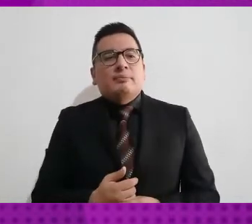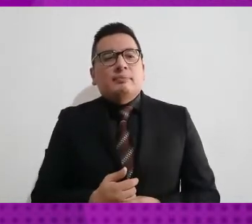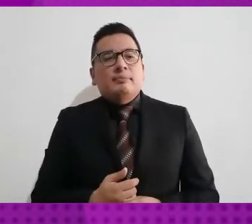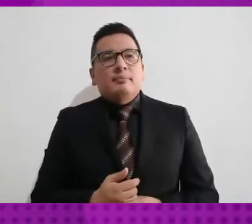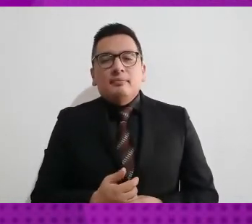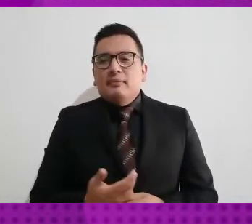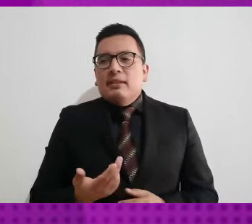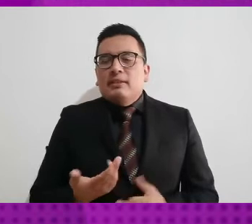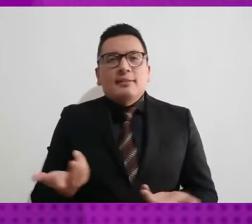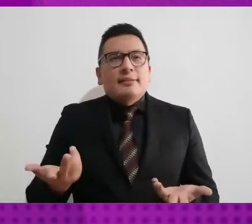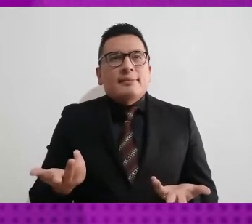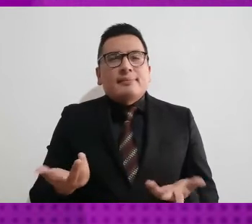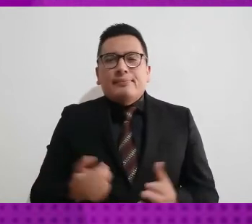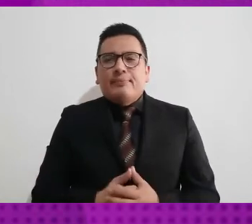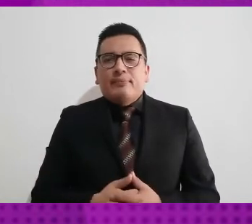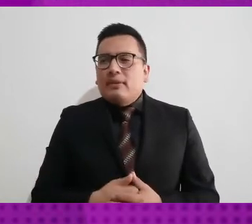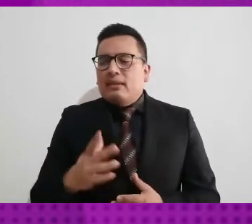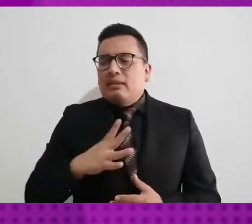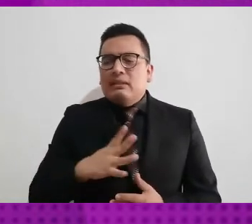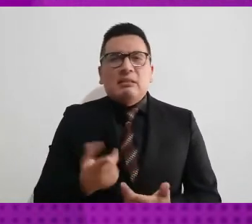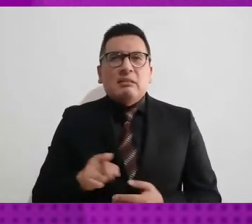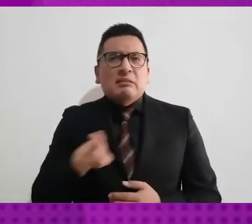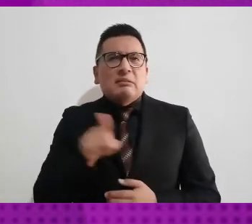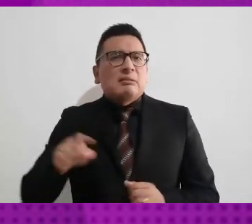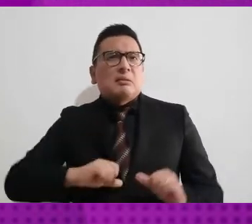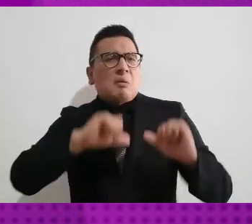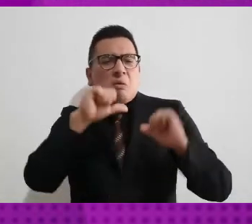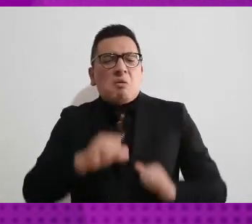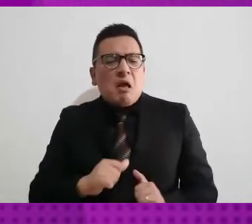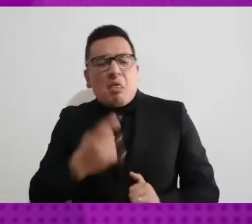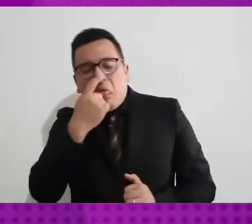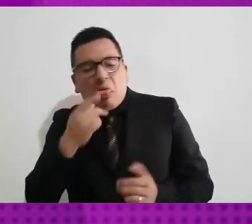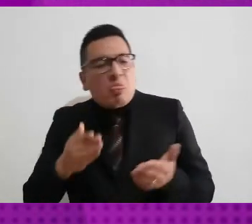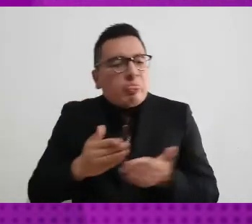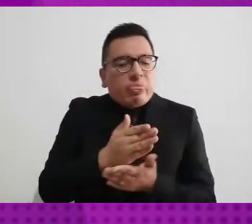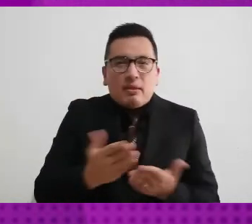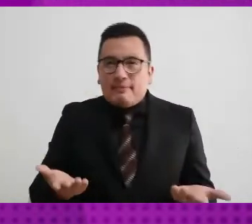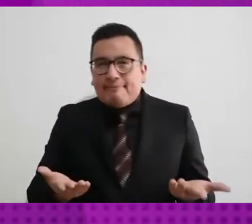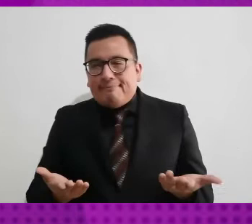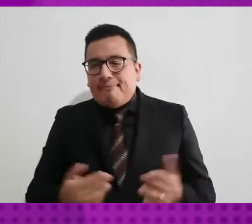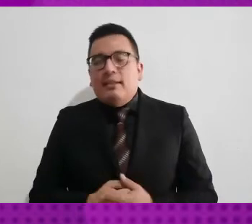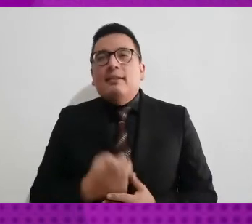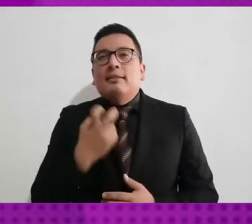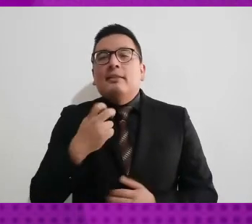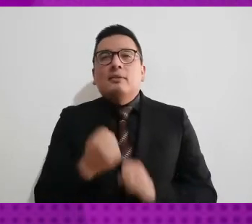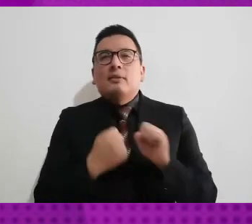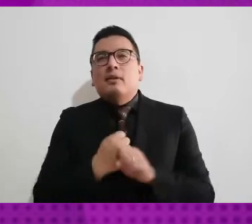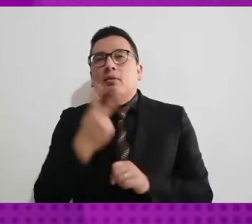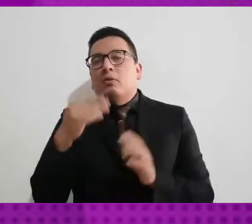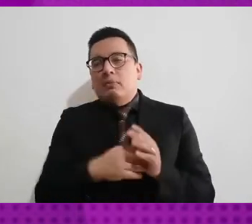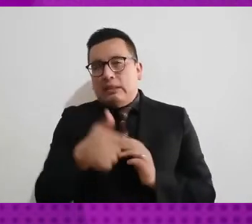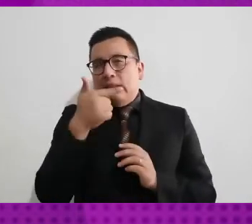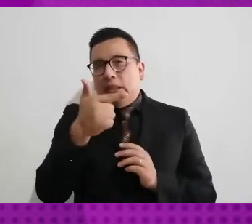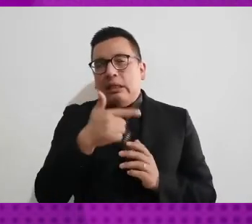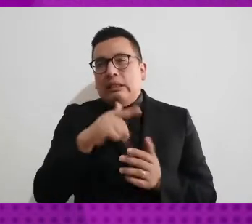que había injerencia de poderes fácticos, ¿no? Por eso se hizo la reforma del 2007 y